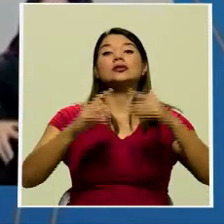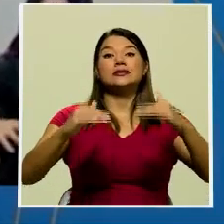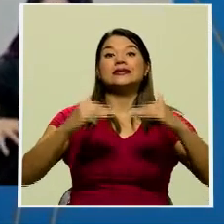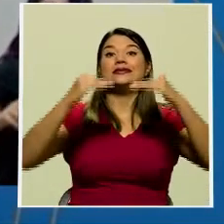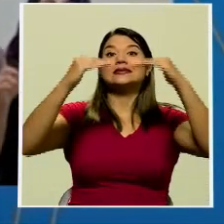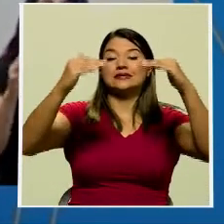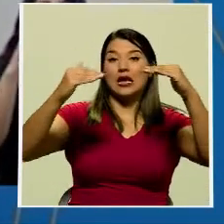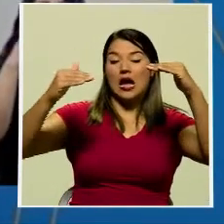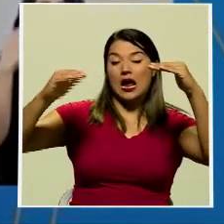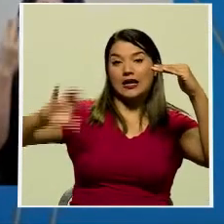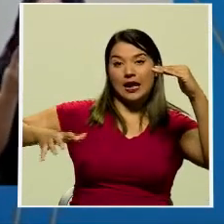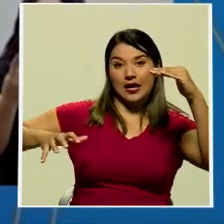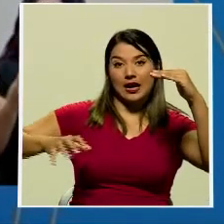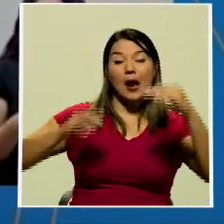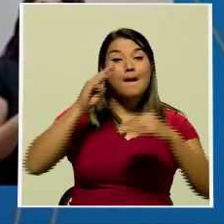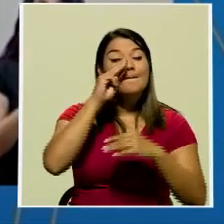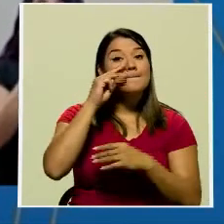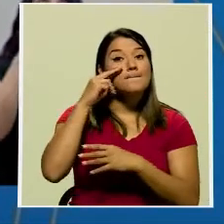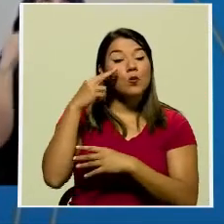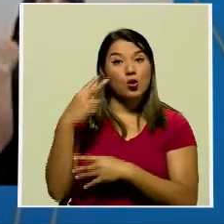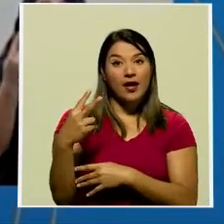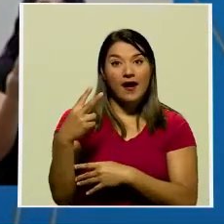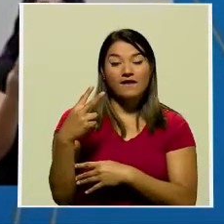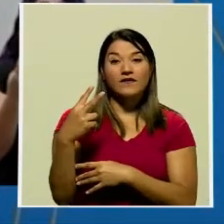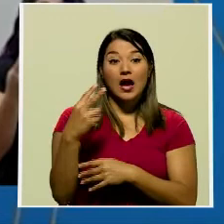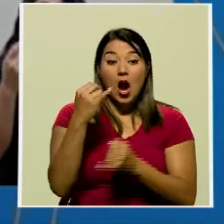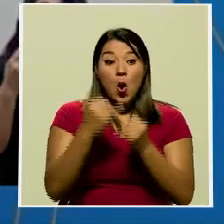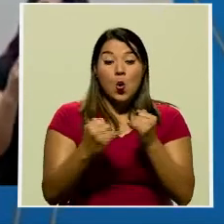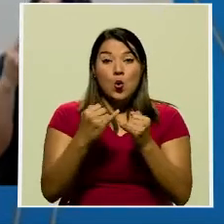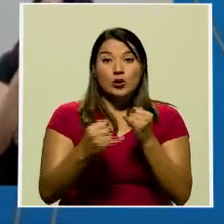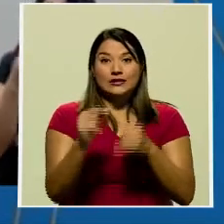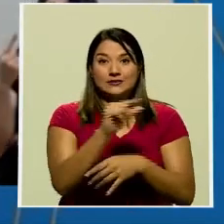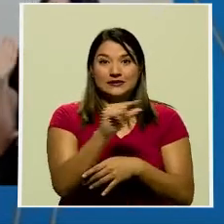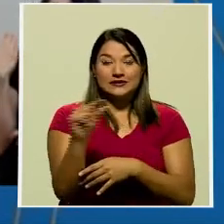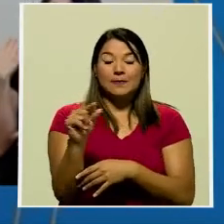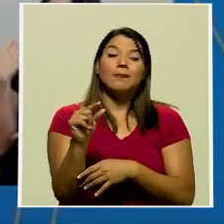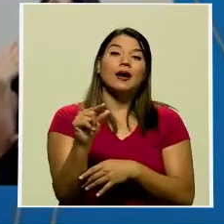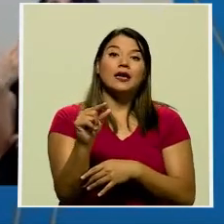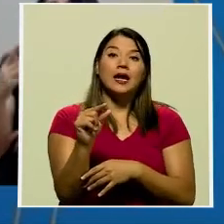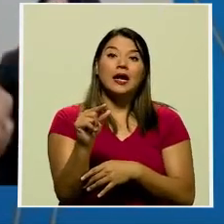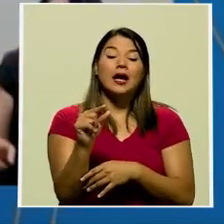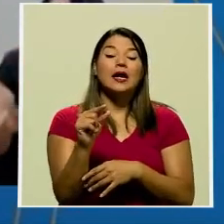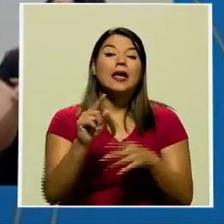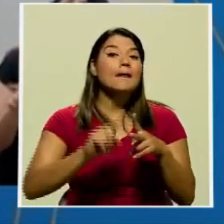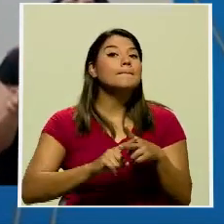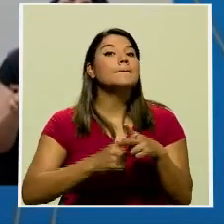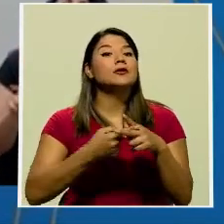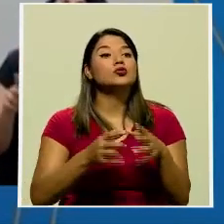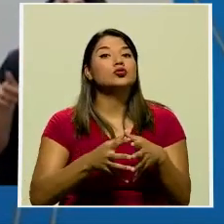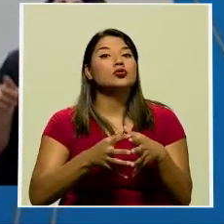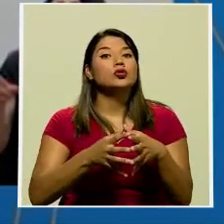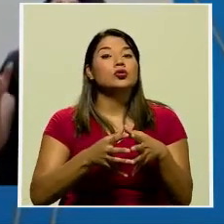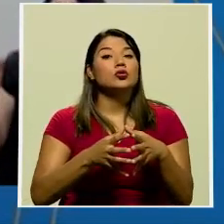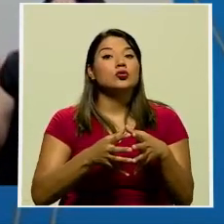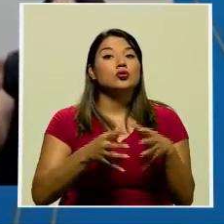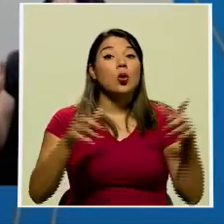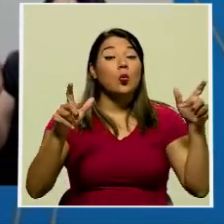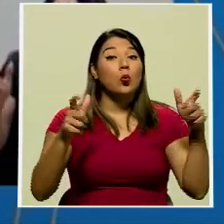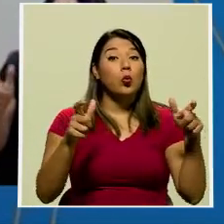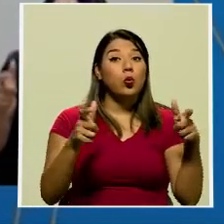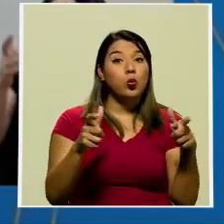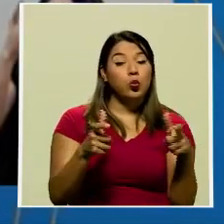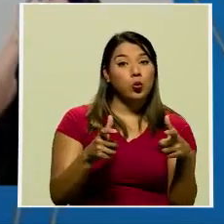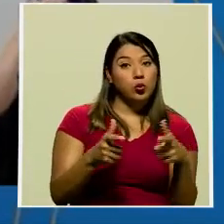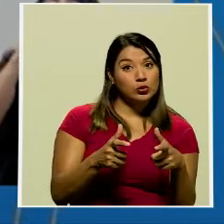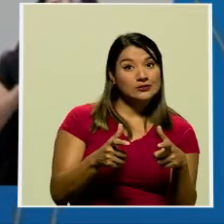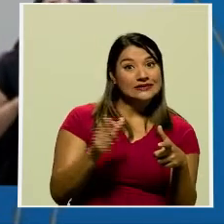cantón de Moravia. El cantón de Moravia en la última semana ha mostrado una tendencia a la disminución de casos,